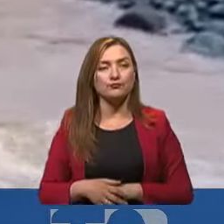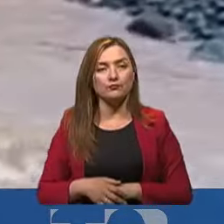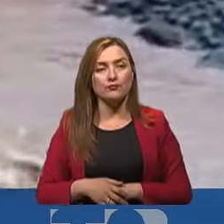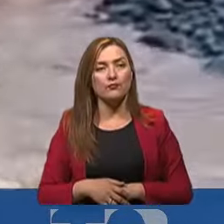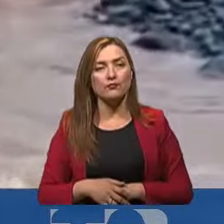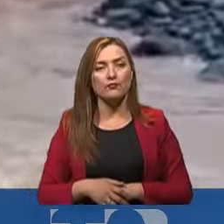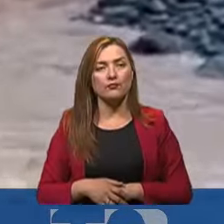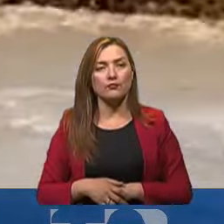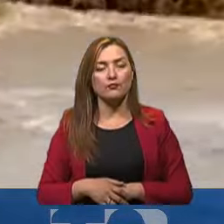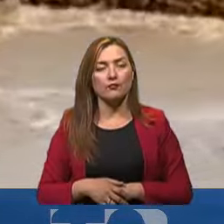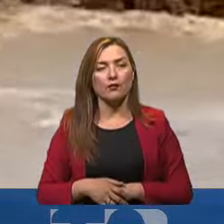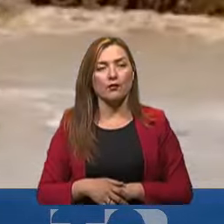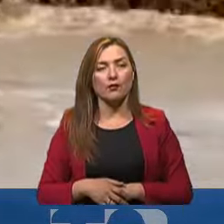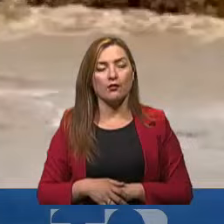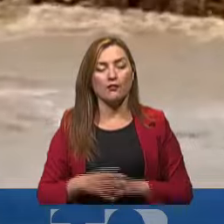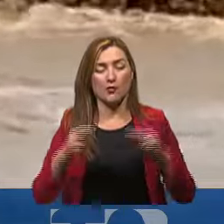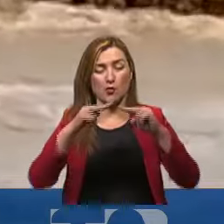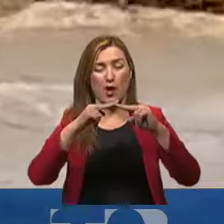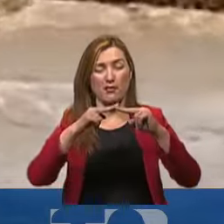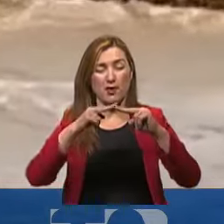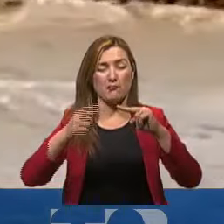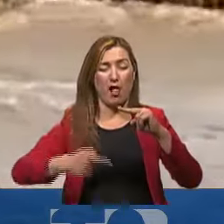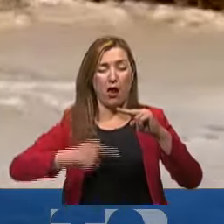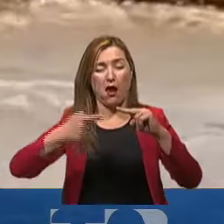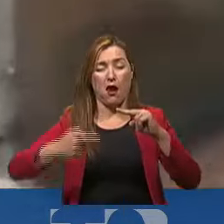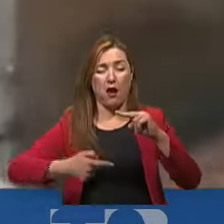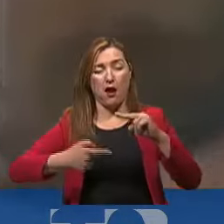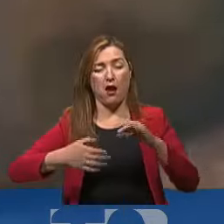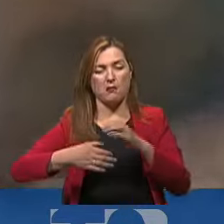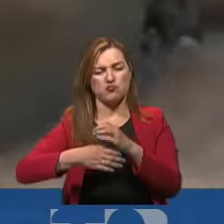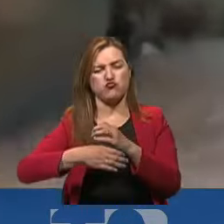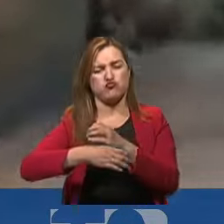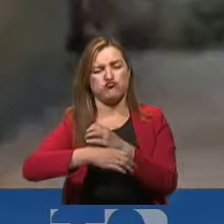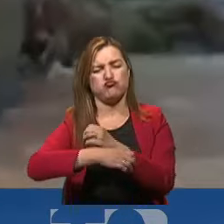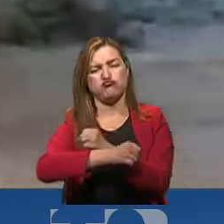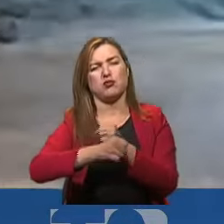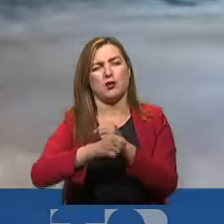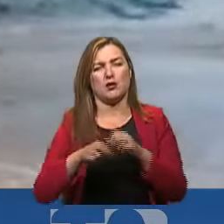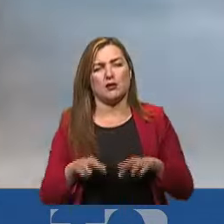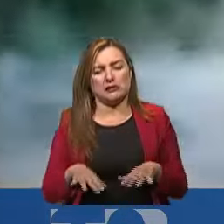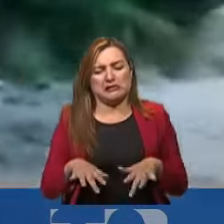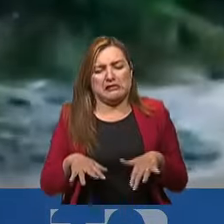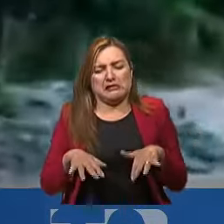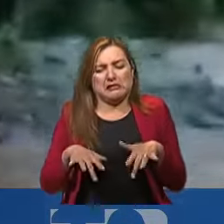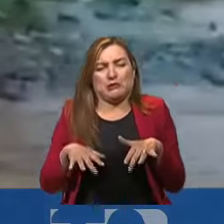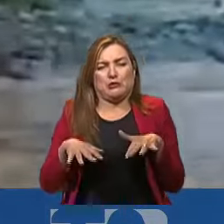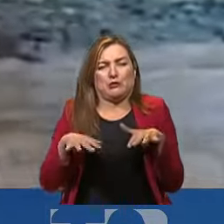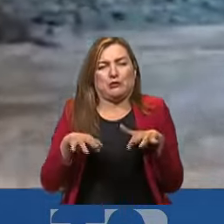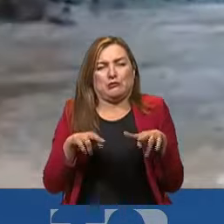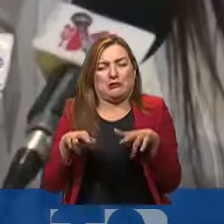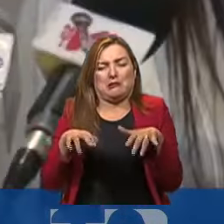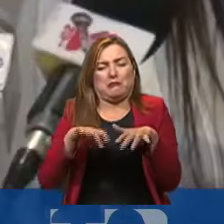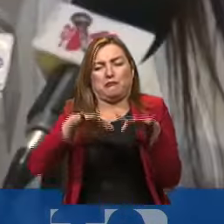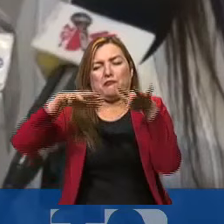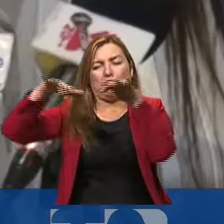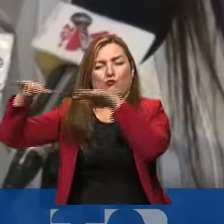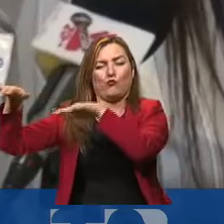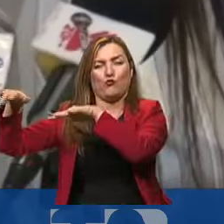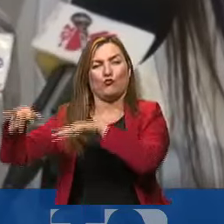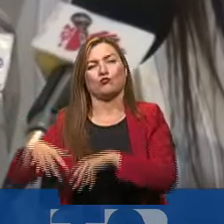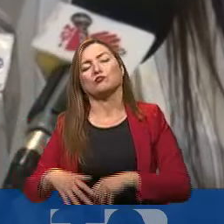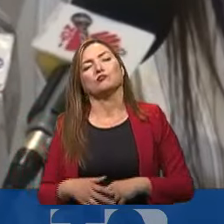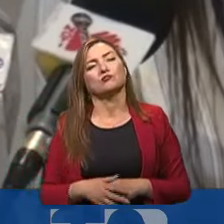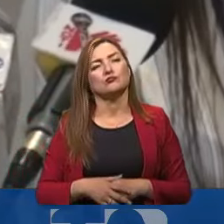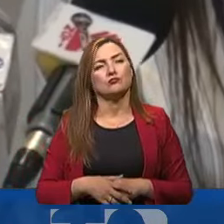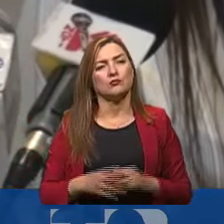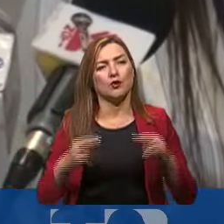del sistema hidráulico de los puentes habría provocado el represamiento del cauce del río y su desbordamiento. El